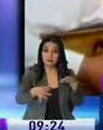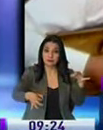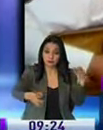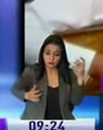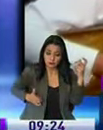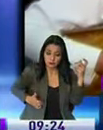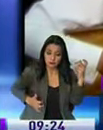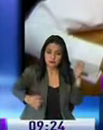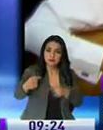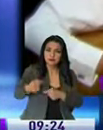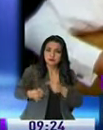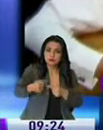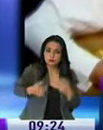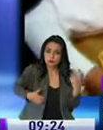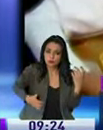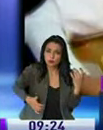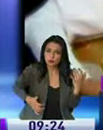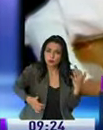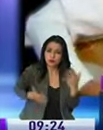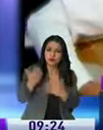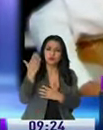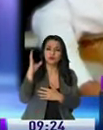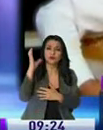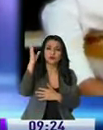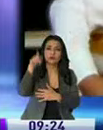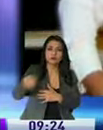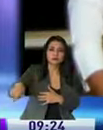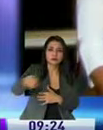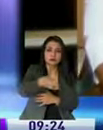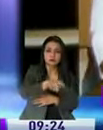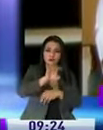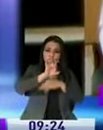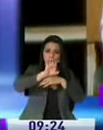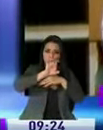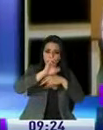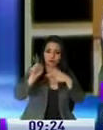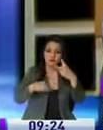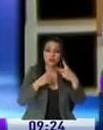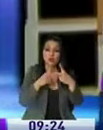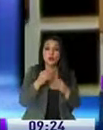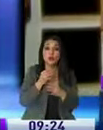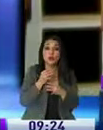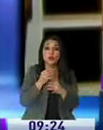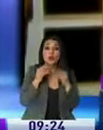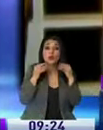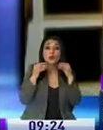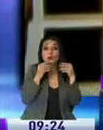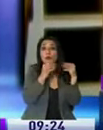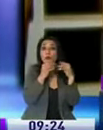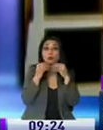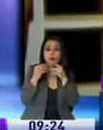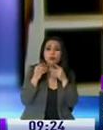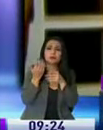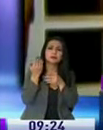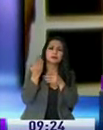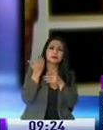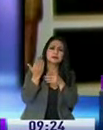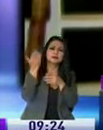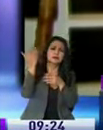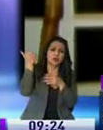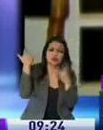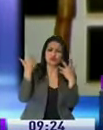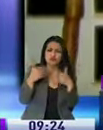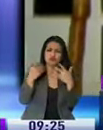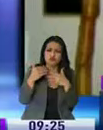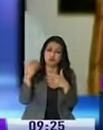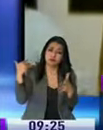retomamos la tradición de las cuerdas del litoral ecuatoriano. Y en la sección de viento tenemos flautas montubias, que fue un